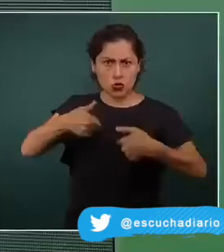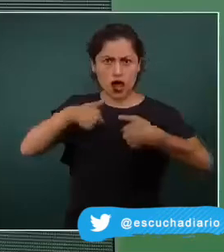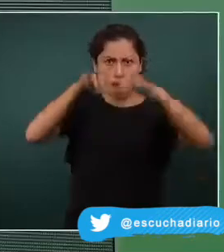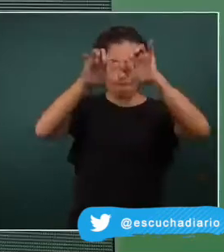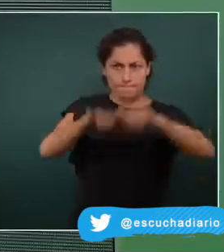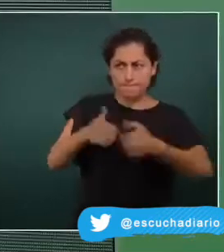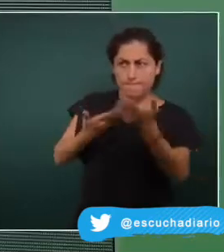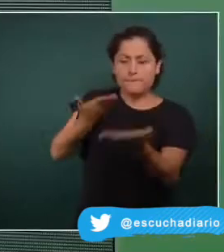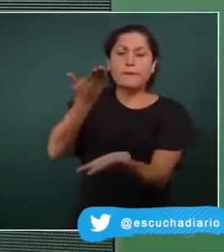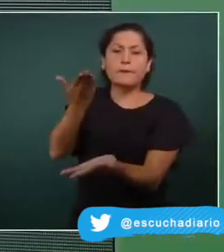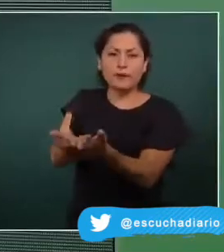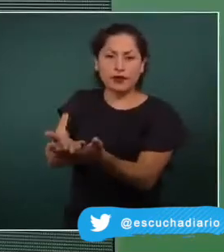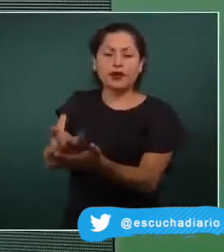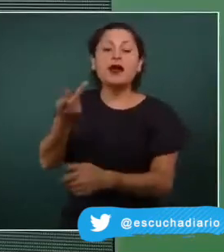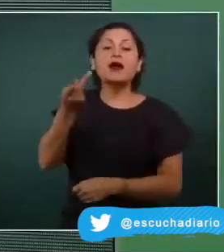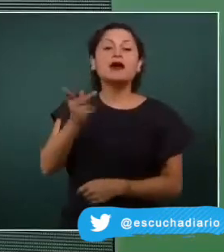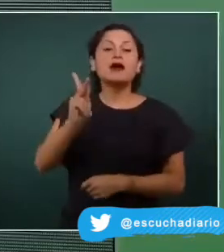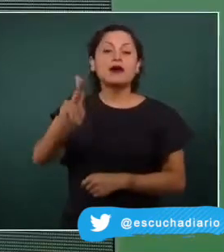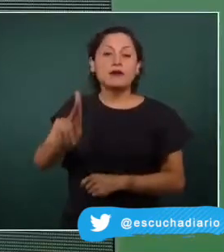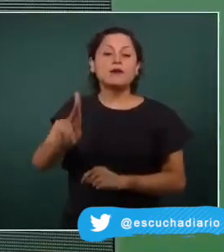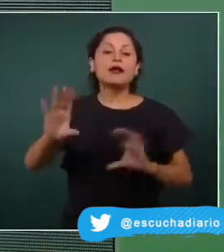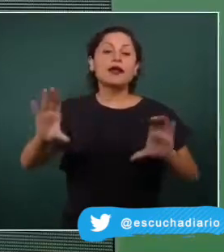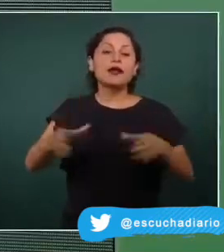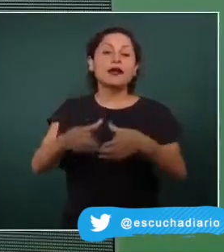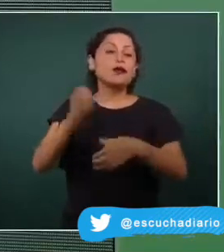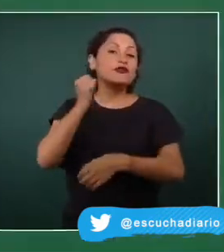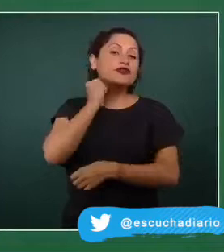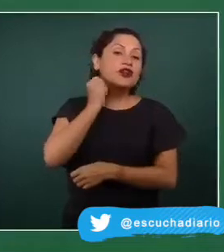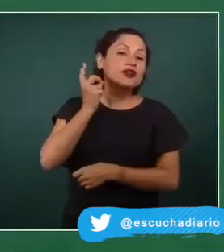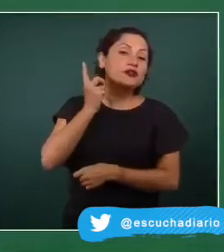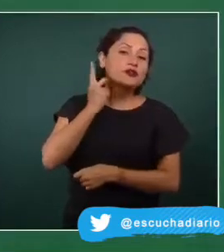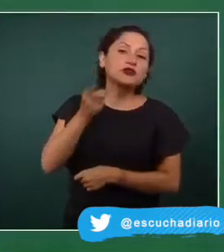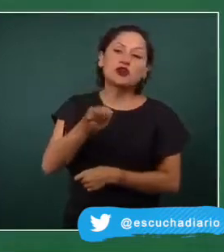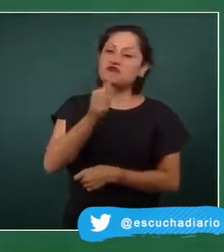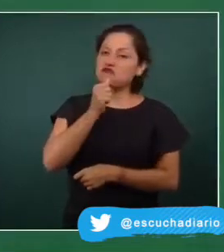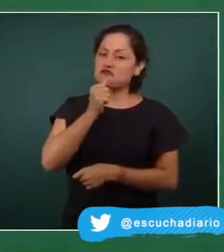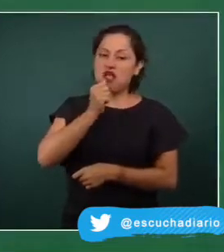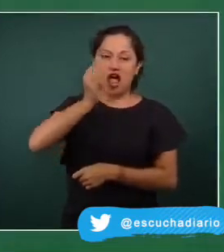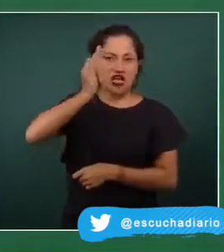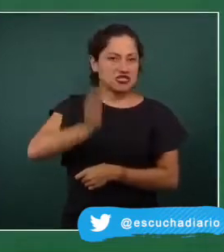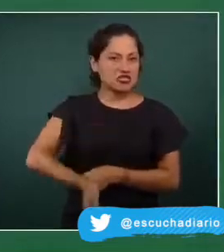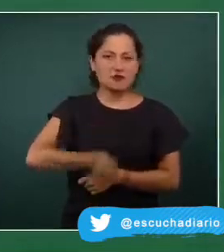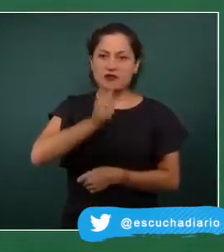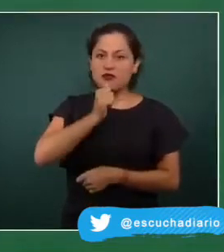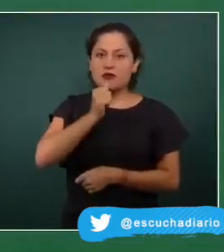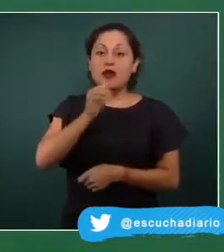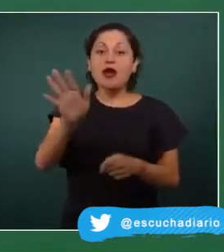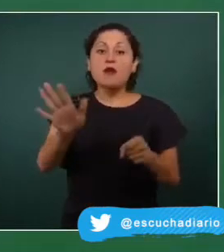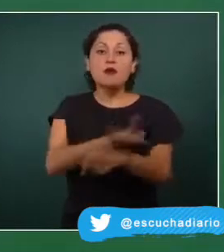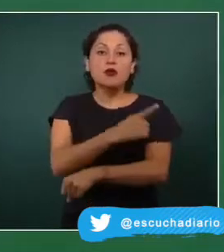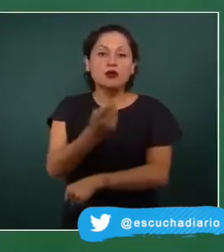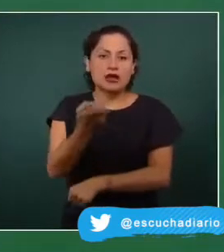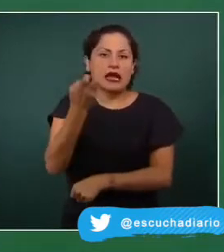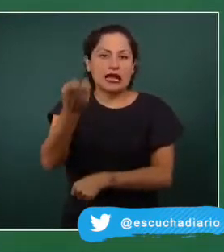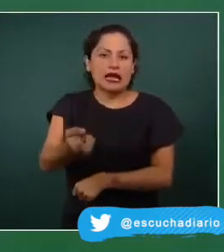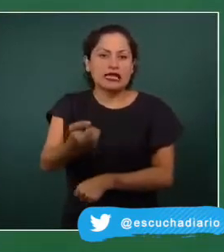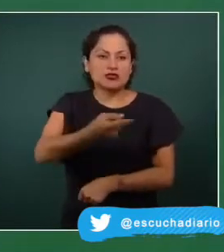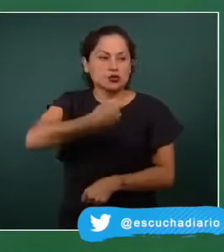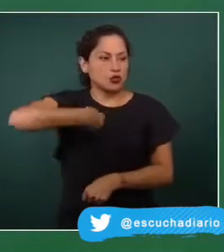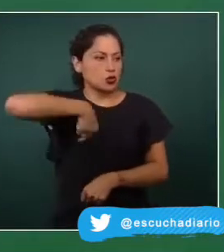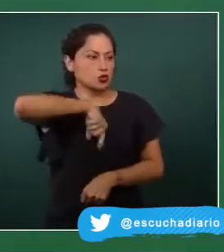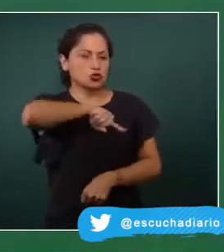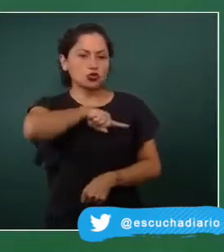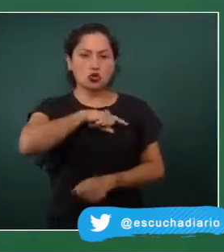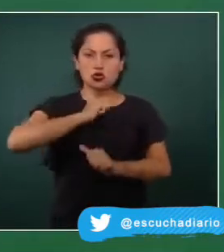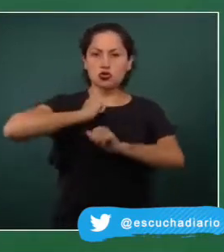que no han querido los legisladores, porque es que nos quitemos el fuero para